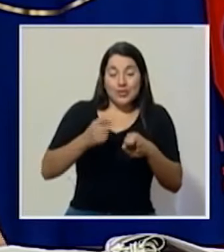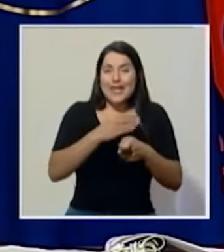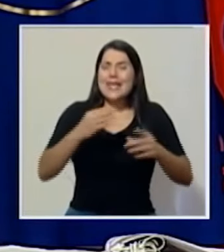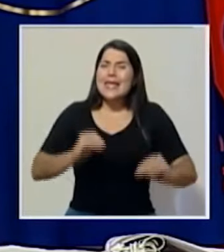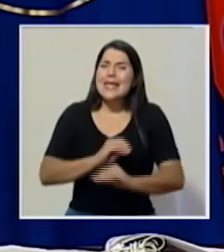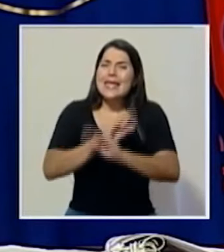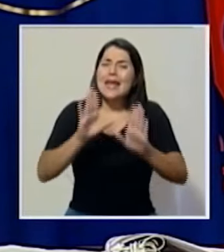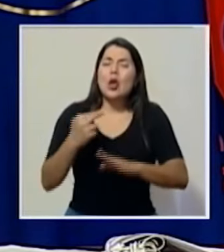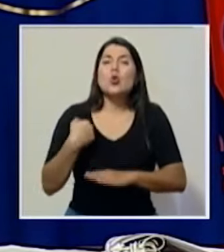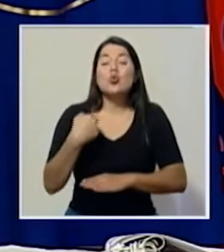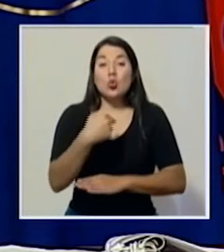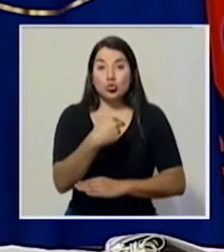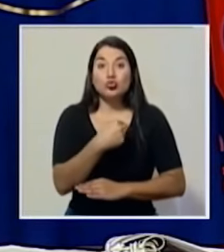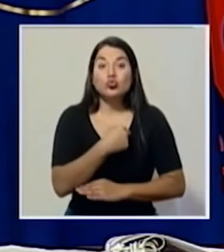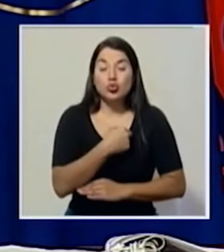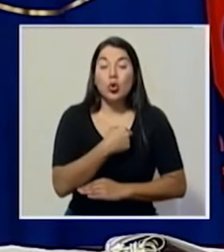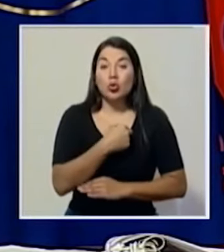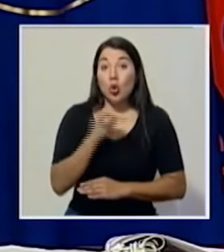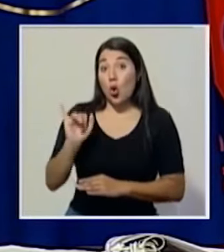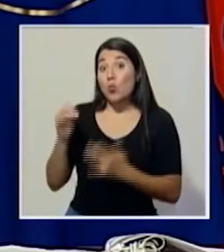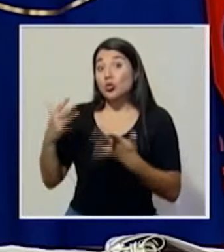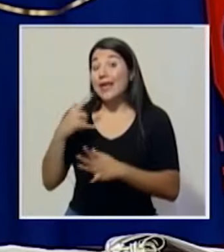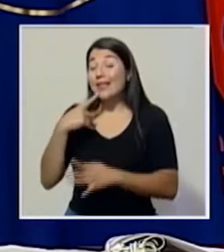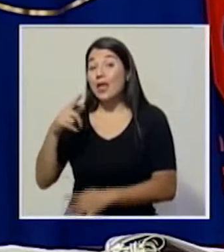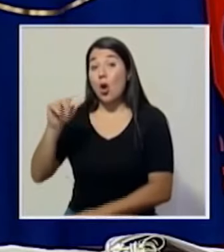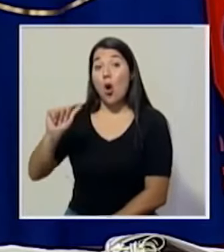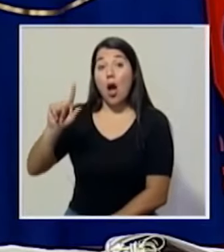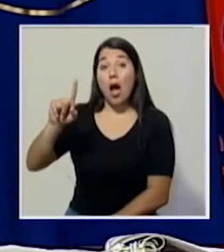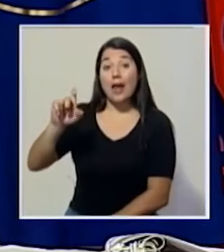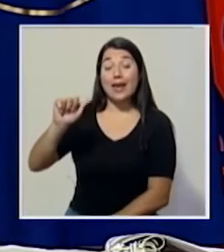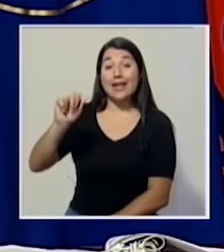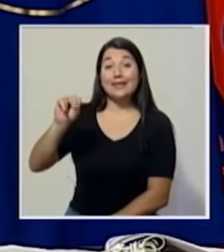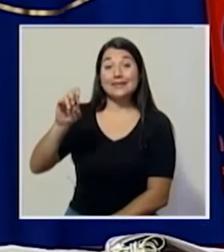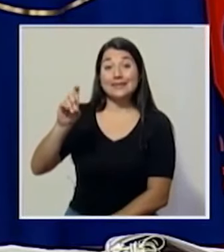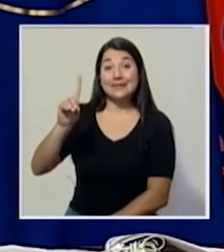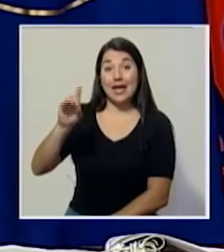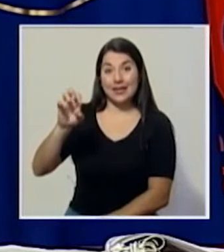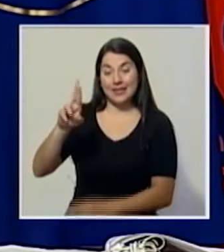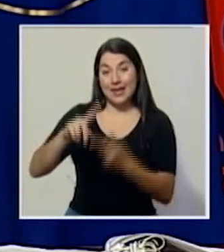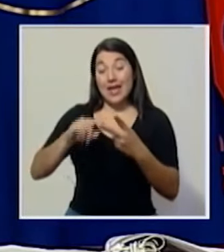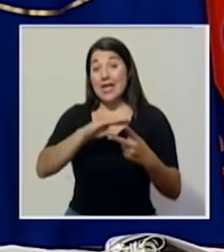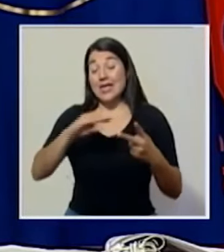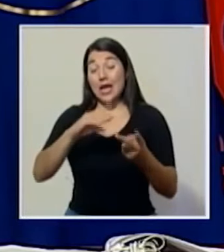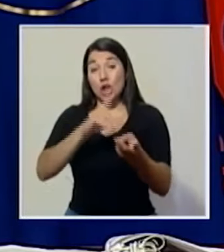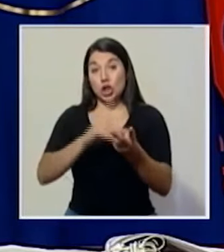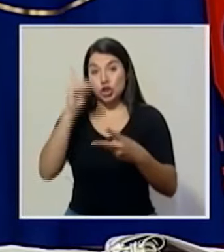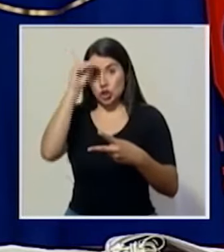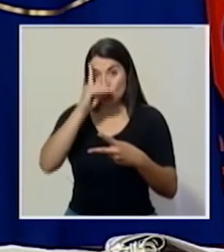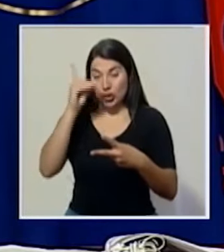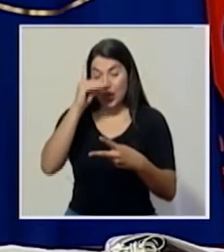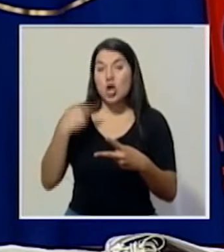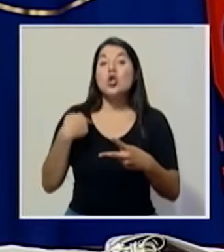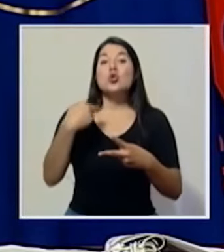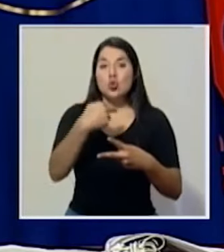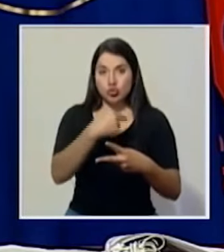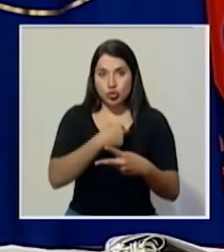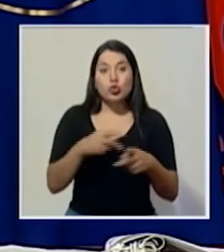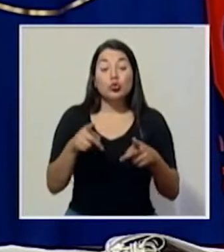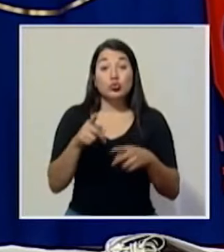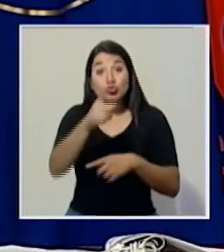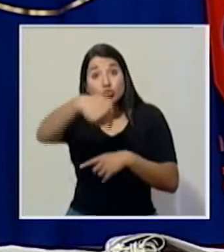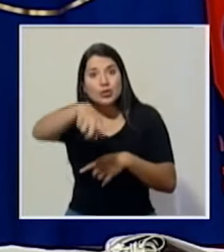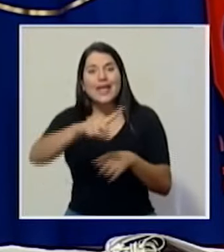supuesto vamos a contar, como bien lo plantea don Alexander Solís y don Daniel, con la colaboración en la inspección